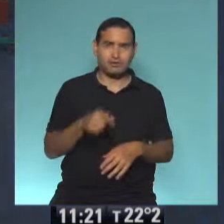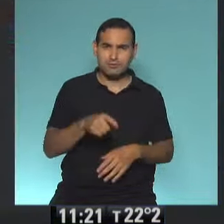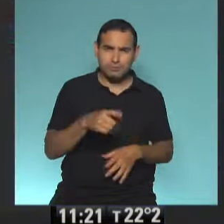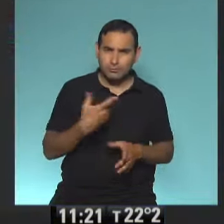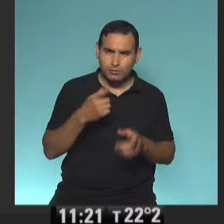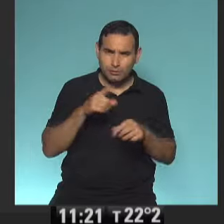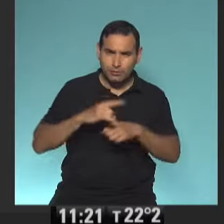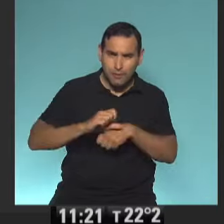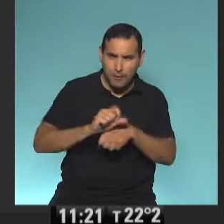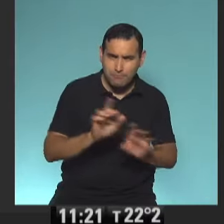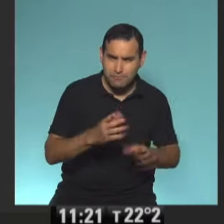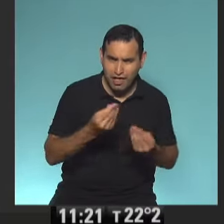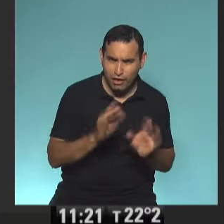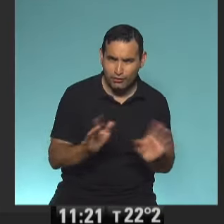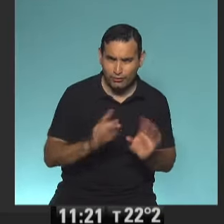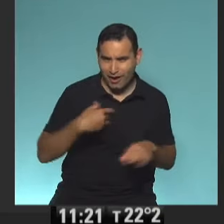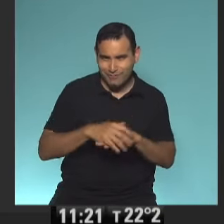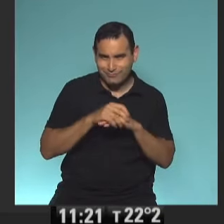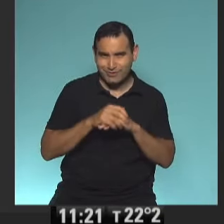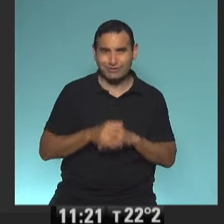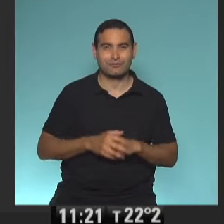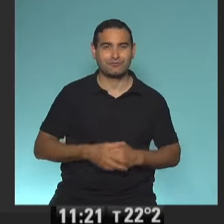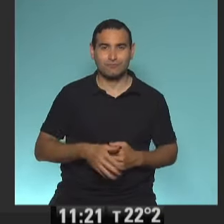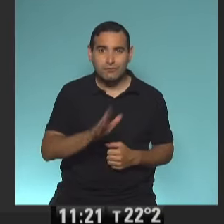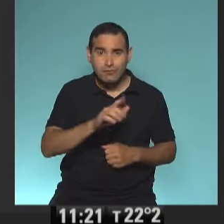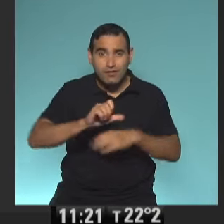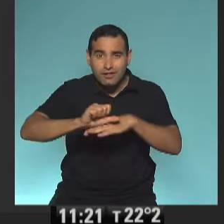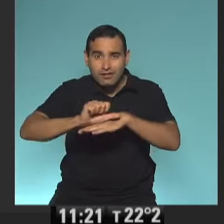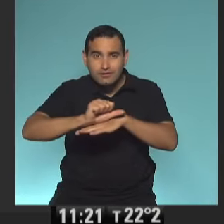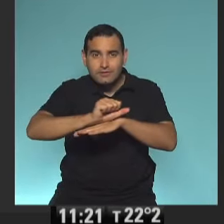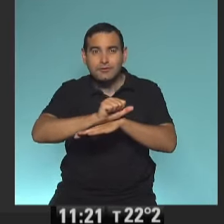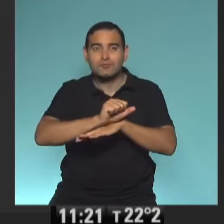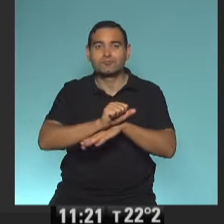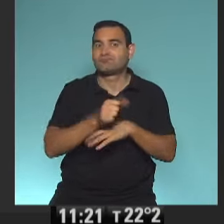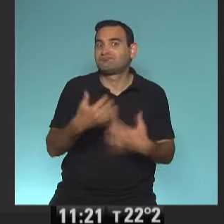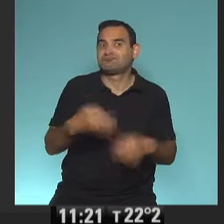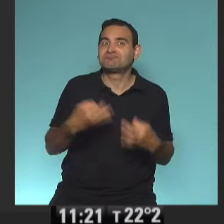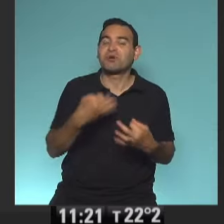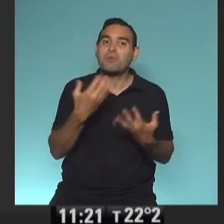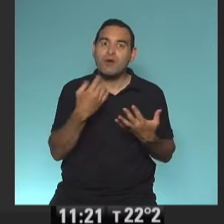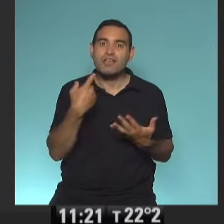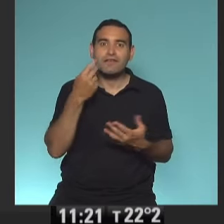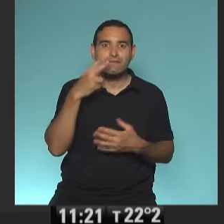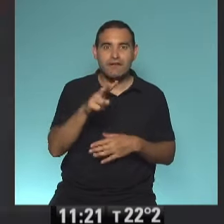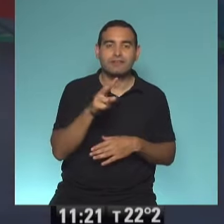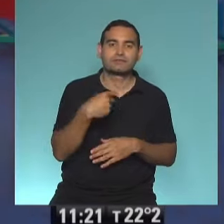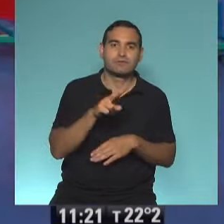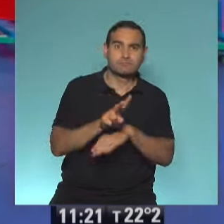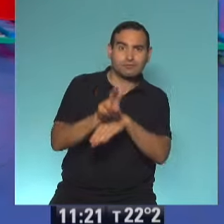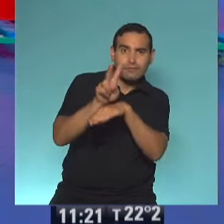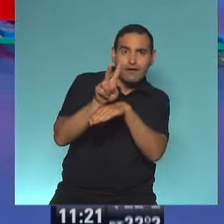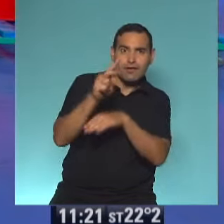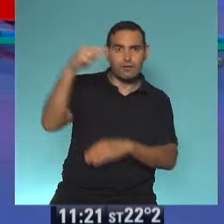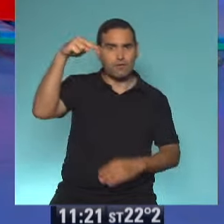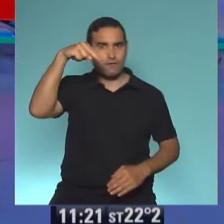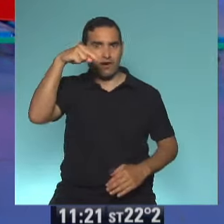Caracolín. Somos amigos. Qué bueno que estás Hola, acá caracol. Y que nos puedes ayudar con esto, ¿no? Que podamos ver desde diferentes lugares, porque él nos